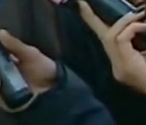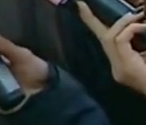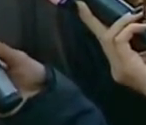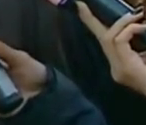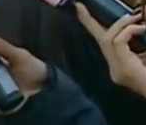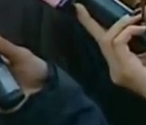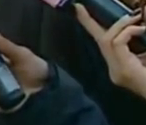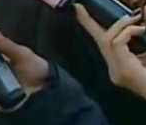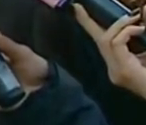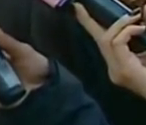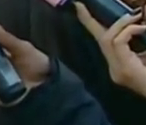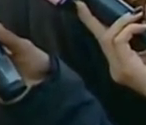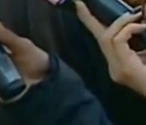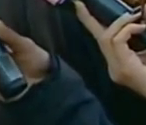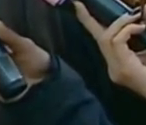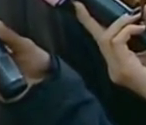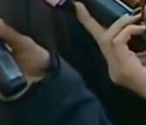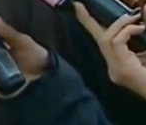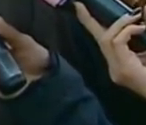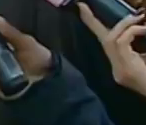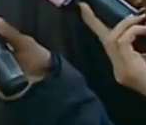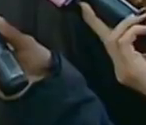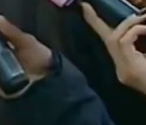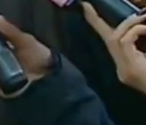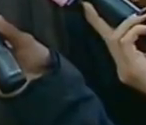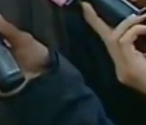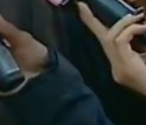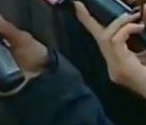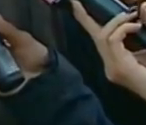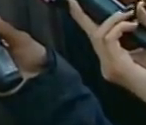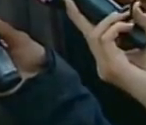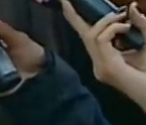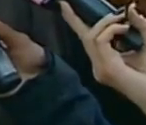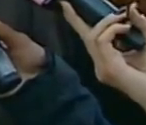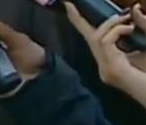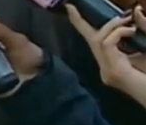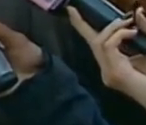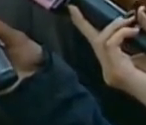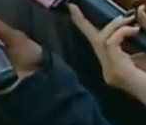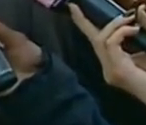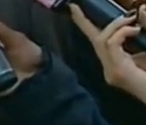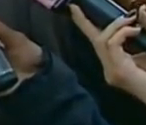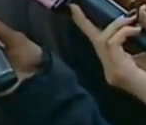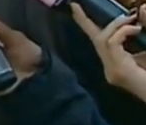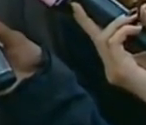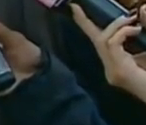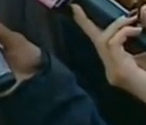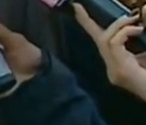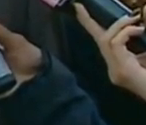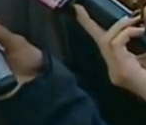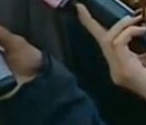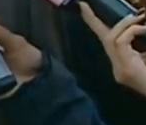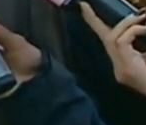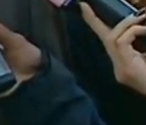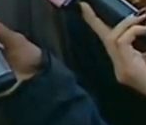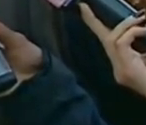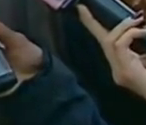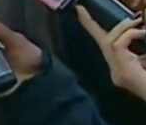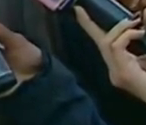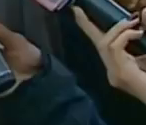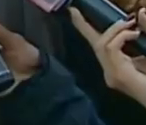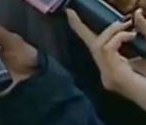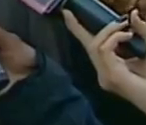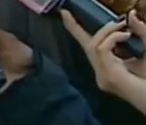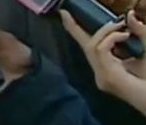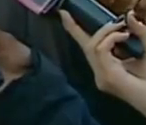económica, financiera, cambiaria, ha venido tomando el gobierno revolucionario y que seguramente va a seguir